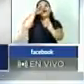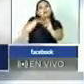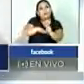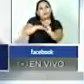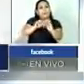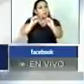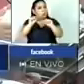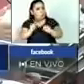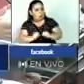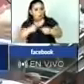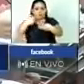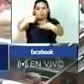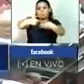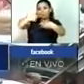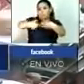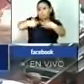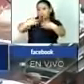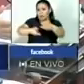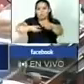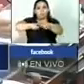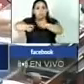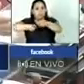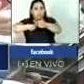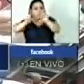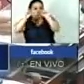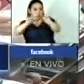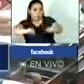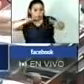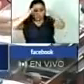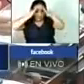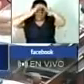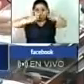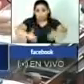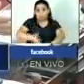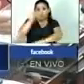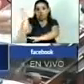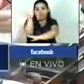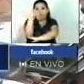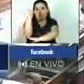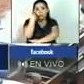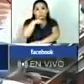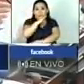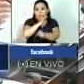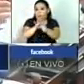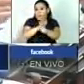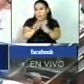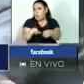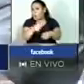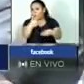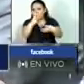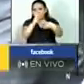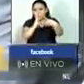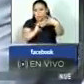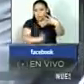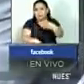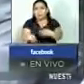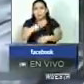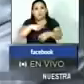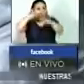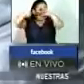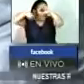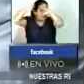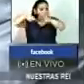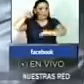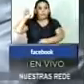facilitación de medidas administrativas para atender la emergencia de la pandemia, entre otras. Con imágenes de